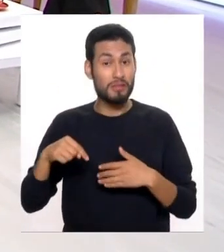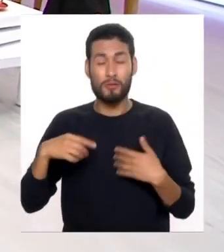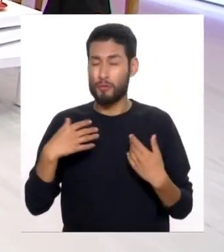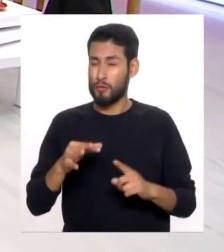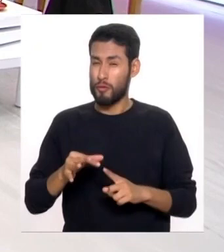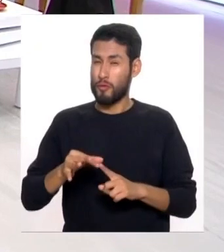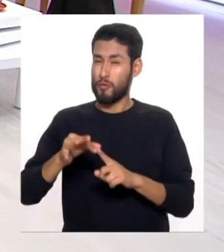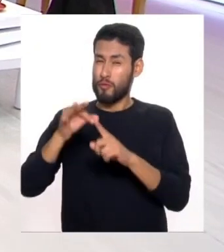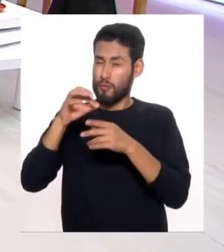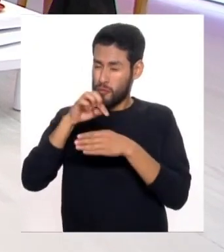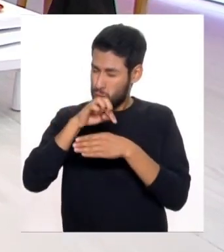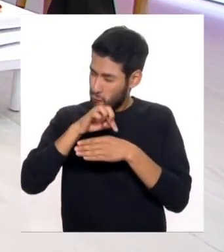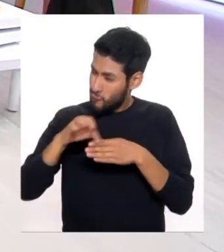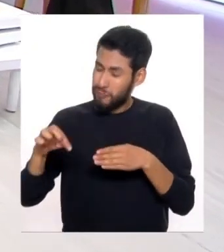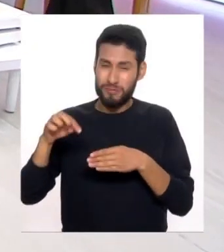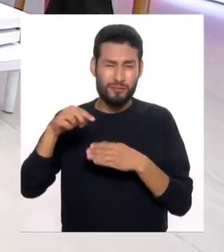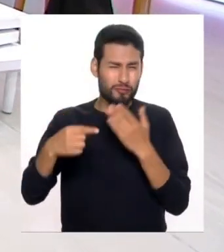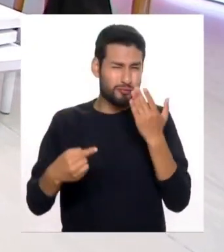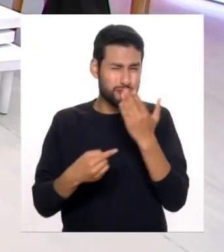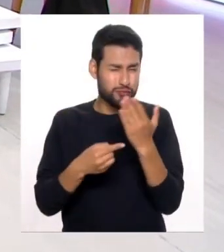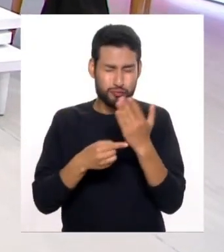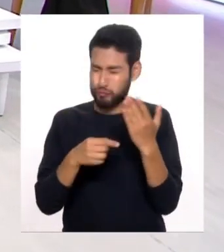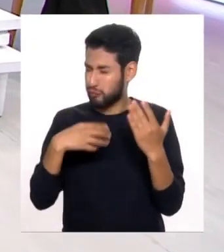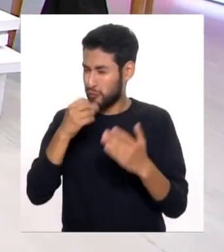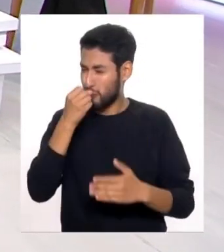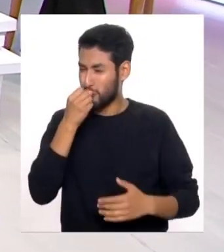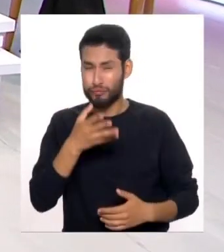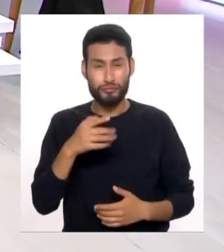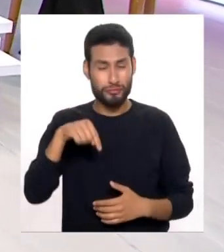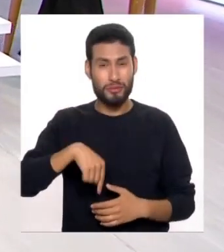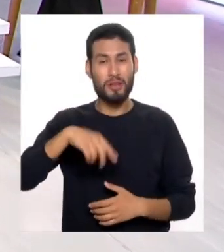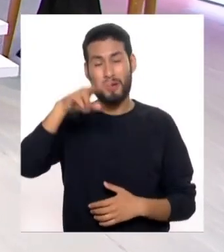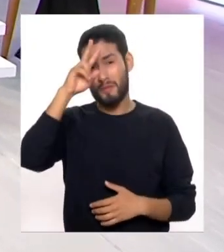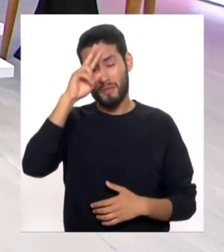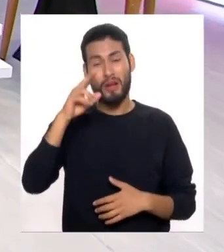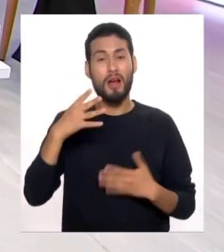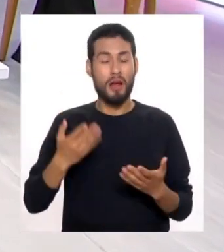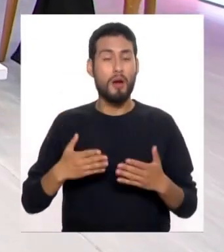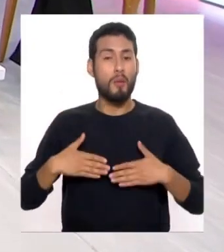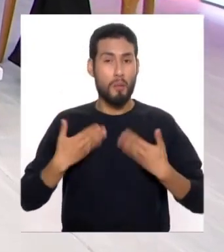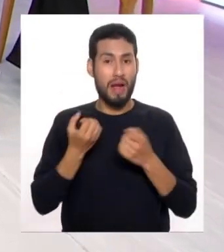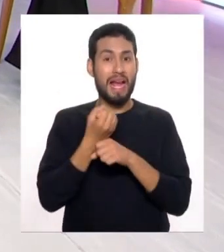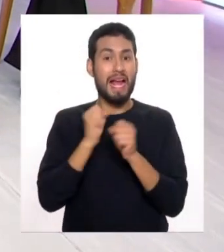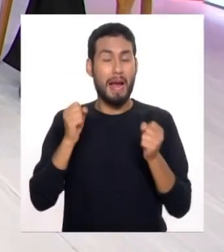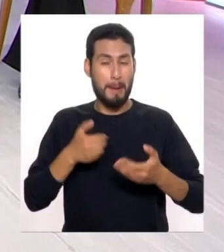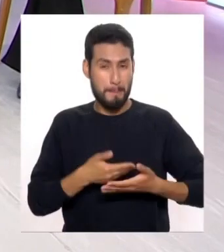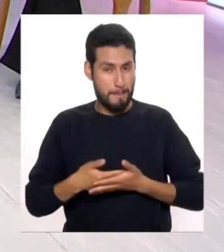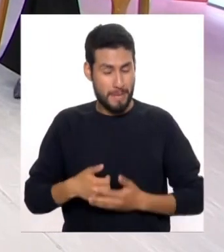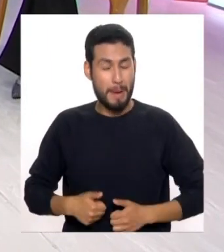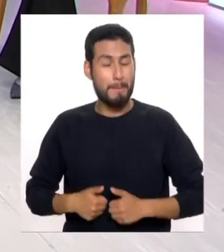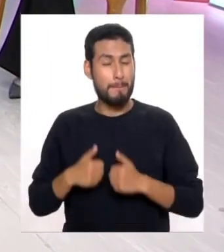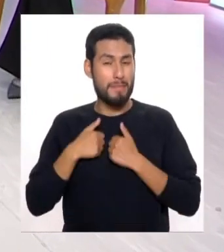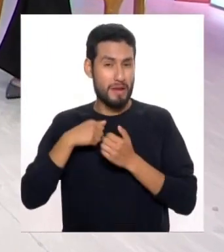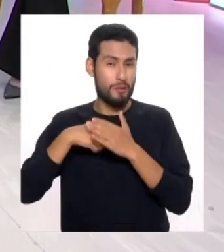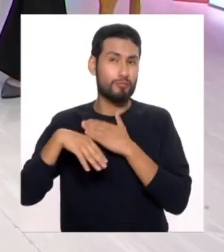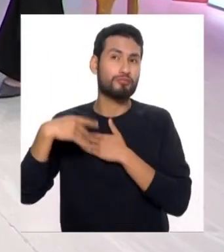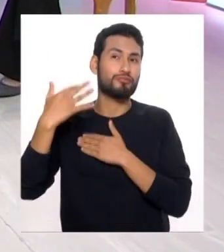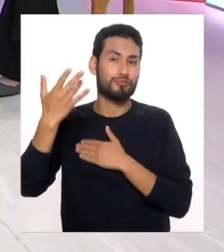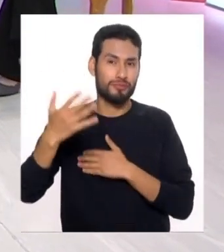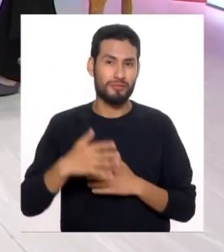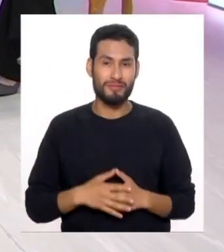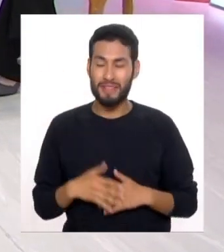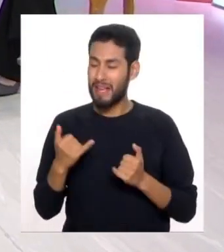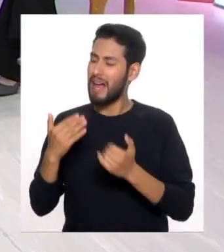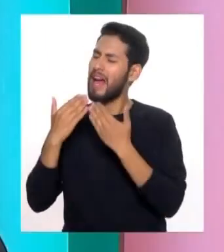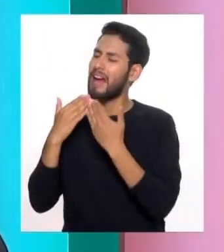altamente calificados, con tecnología de punta que se hace en nuestro país, se pueden salvar vidas. Muchas gracias, doctor Gil, por su presencia y